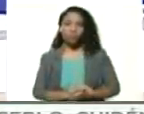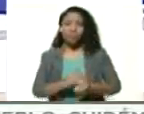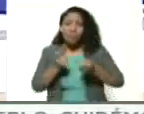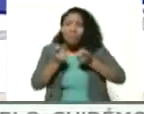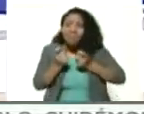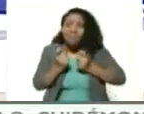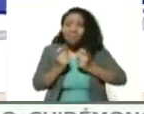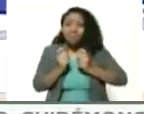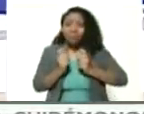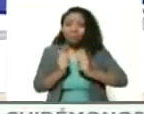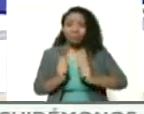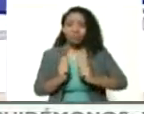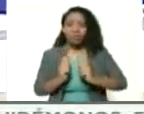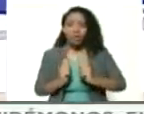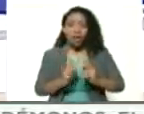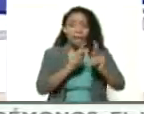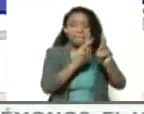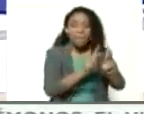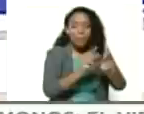intentando, pues,